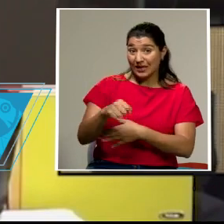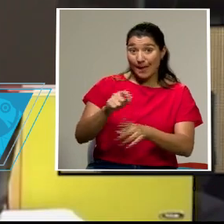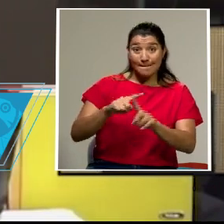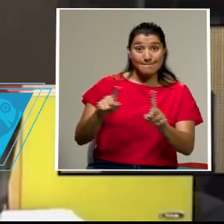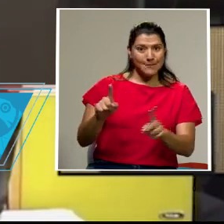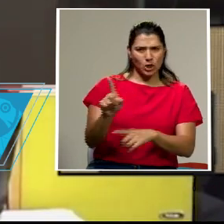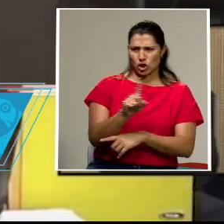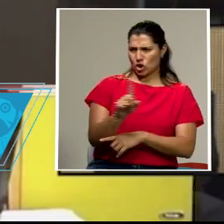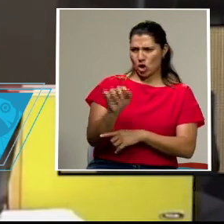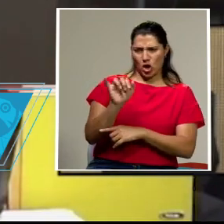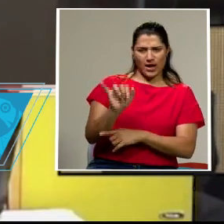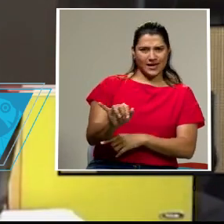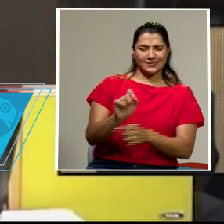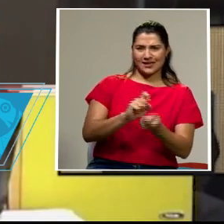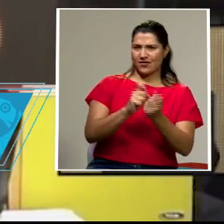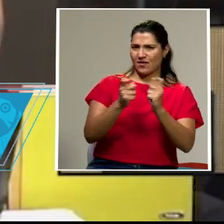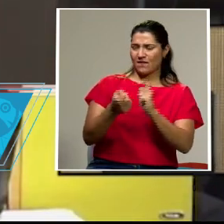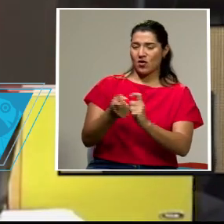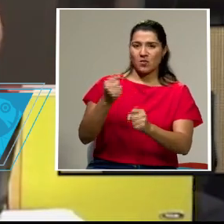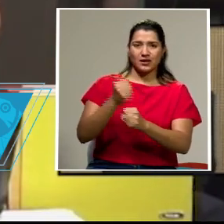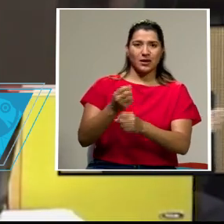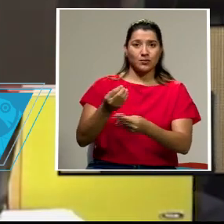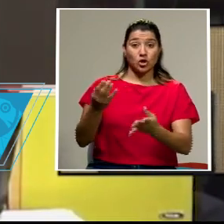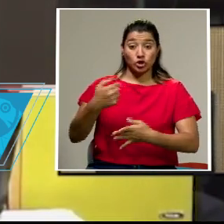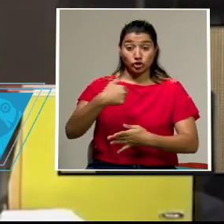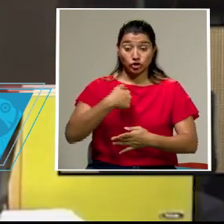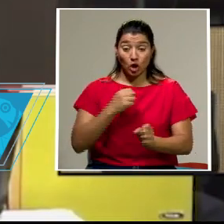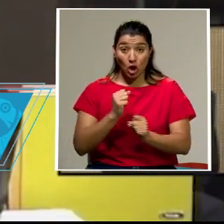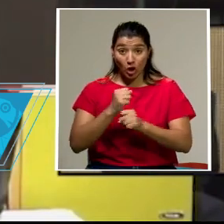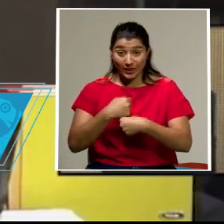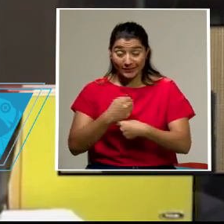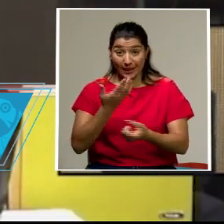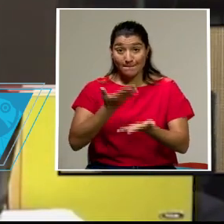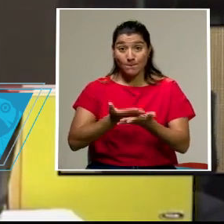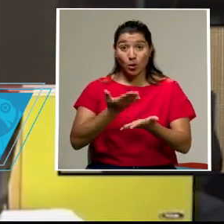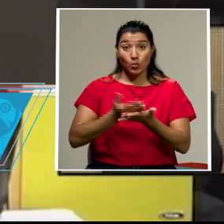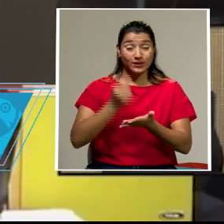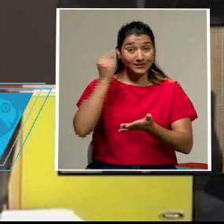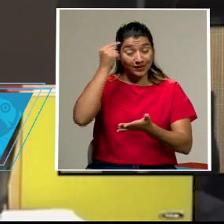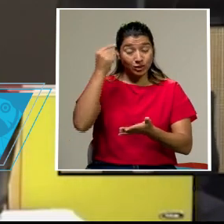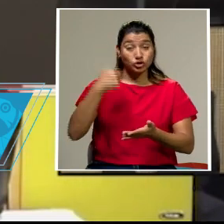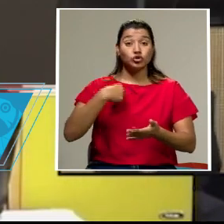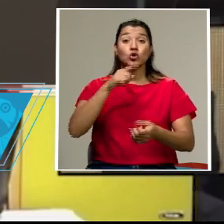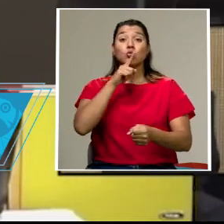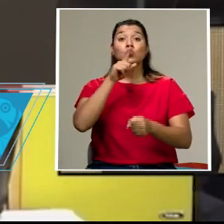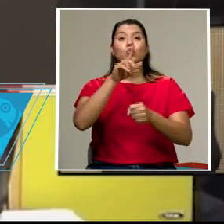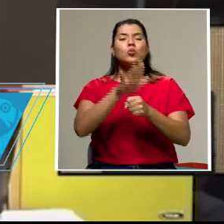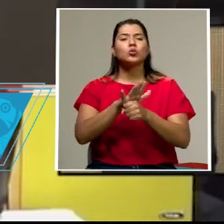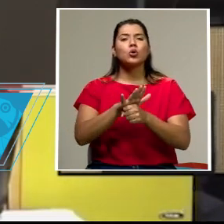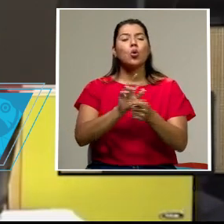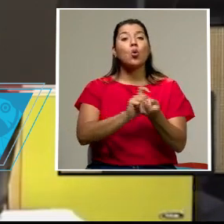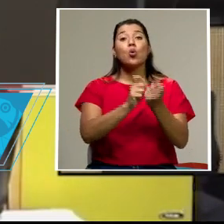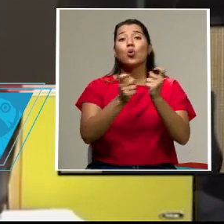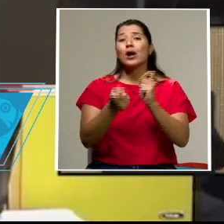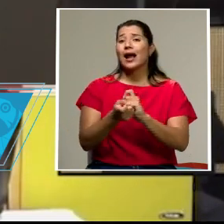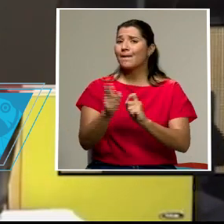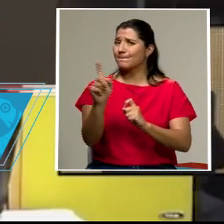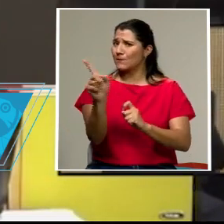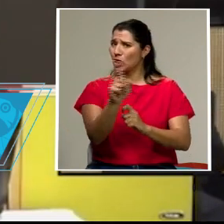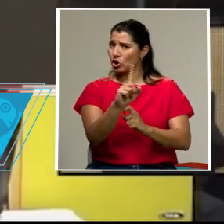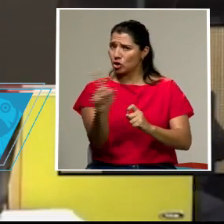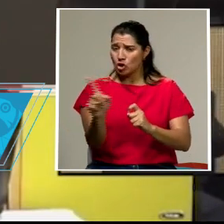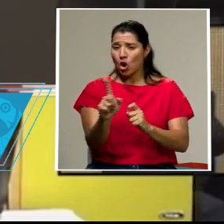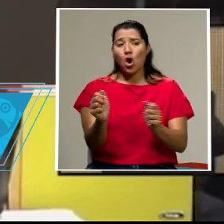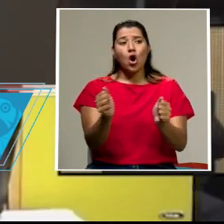público. Prometimos, y la que redactó el plan de gobierno fui yo, don Víctor, prometimos una reforma no fiscalista, centrada en la mejora de la calidad